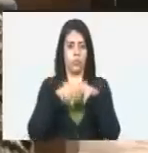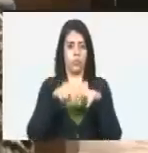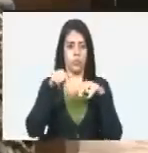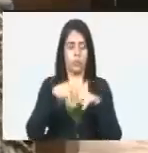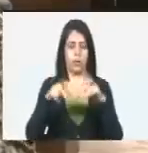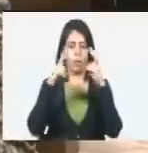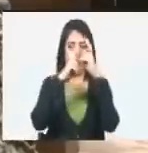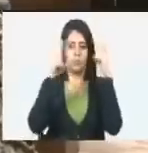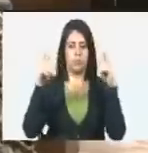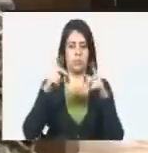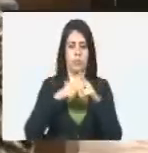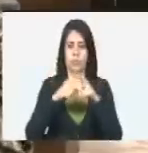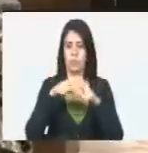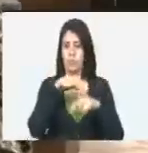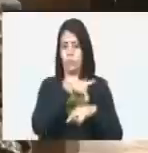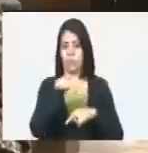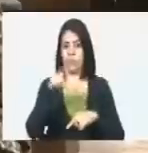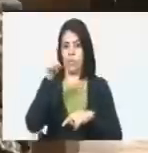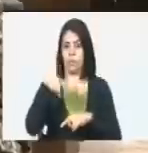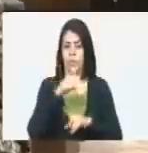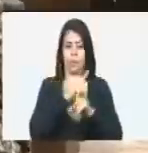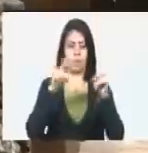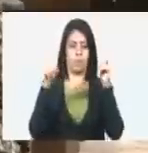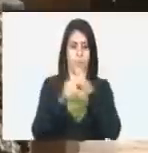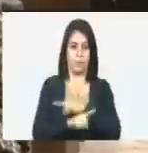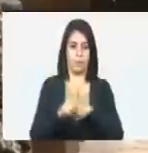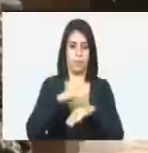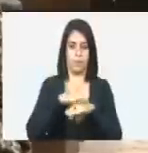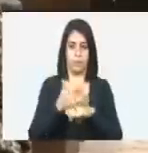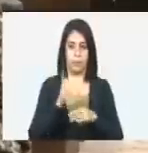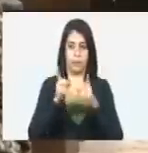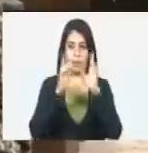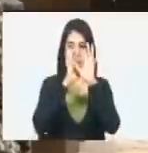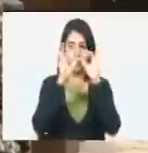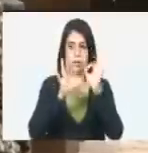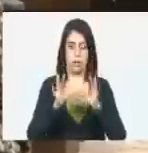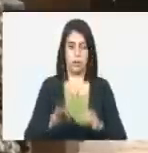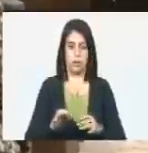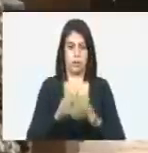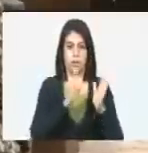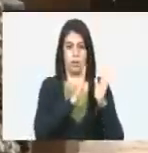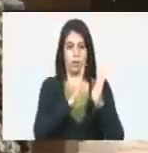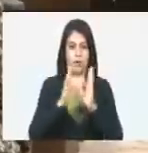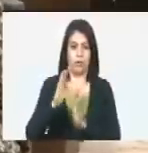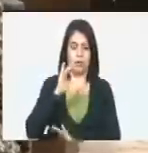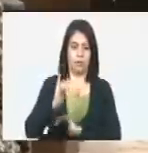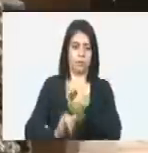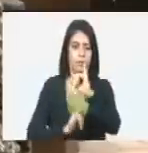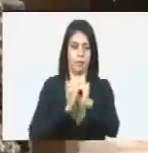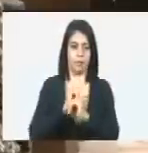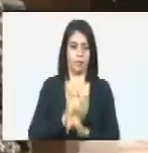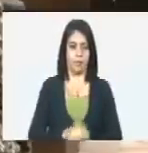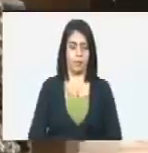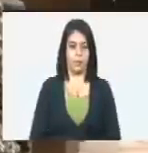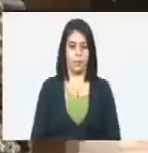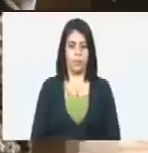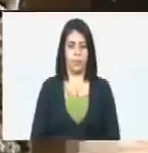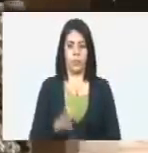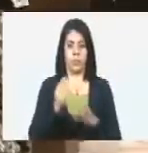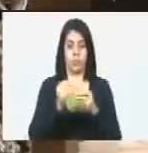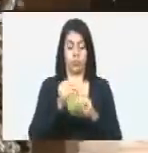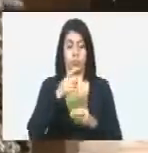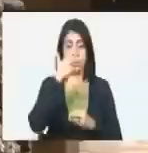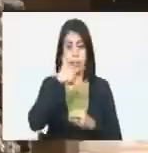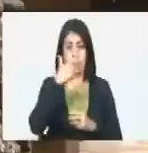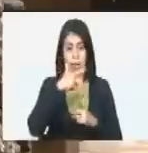Y usted además alteraría de alguna forma el orden internacional. Con mucha seriedad,